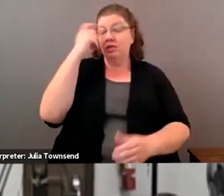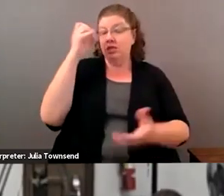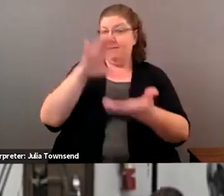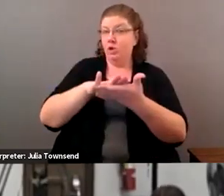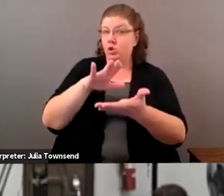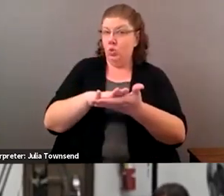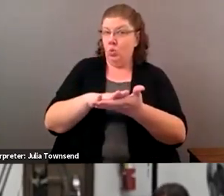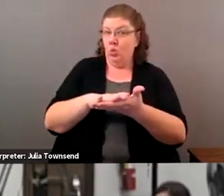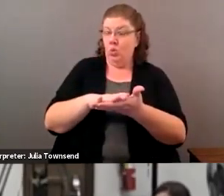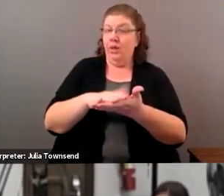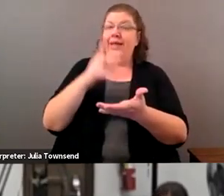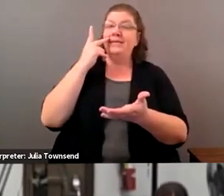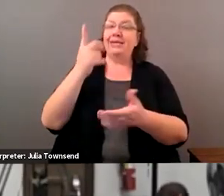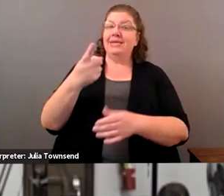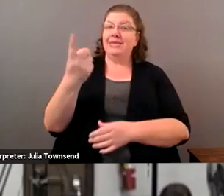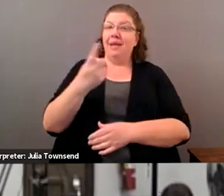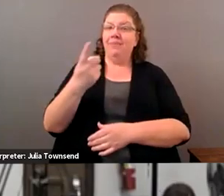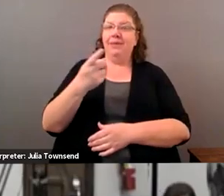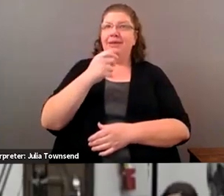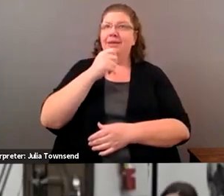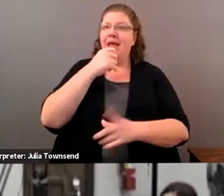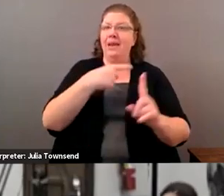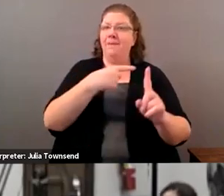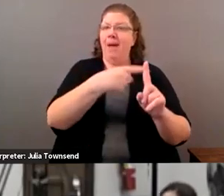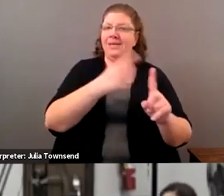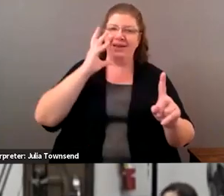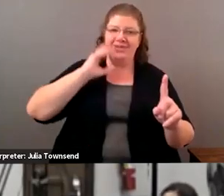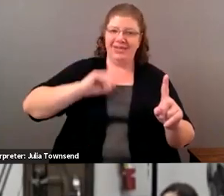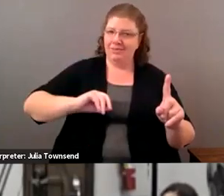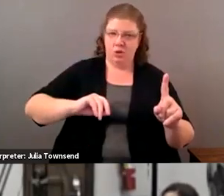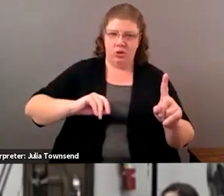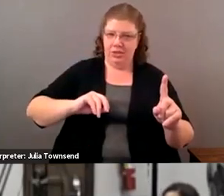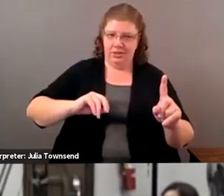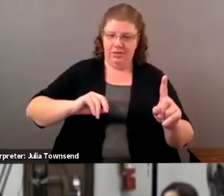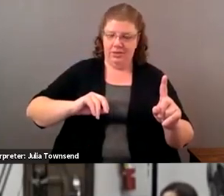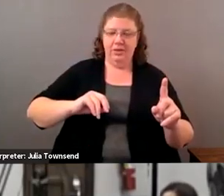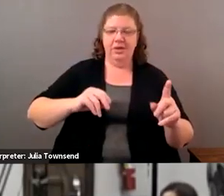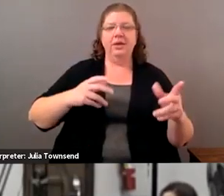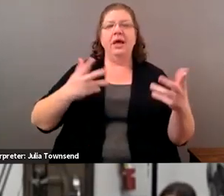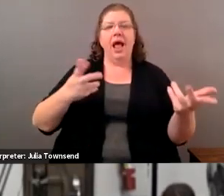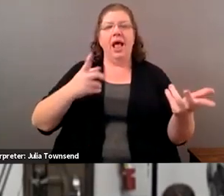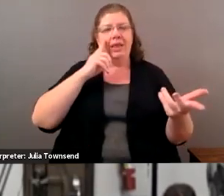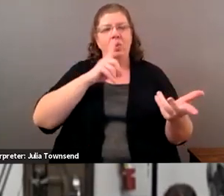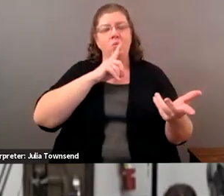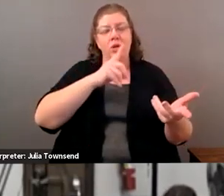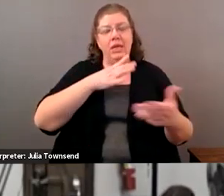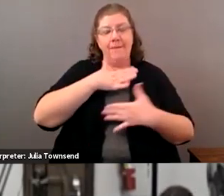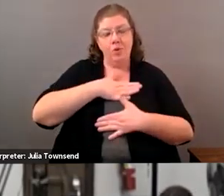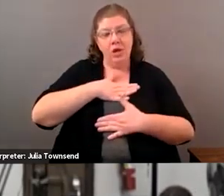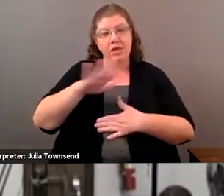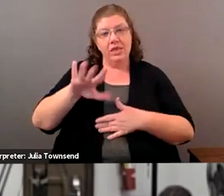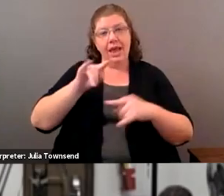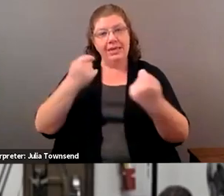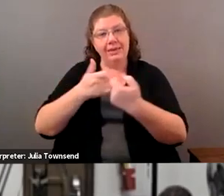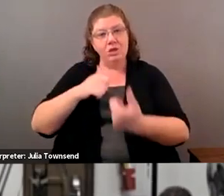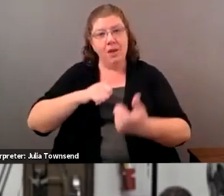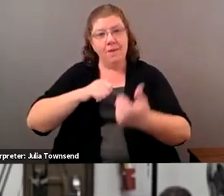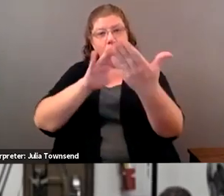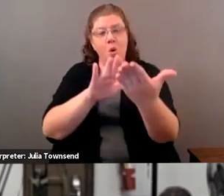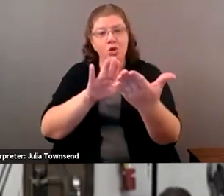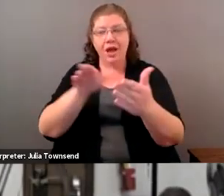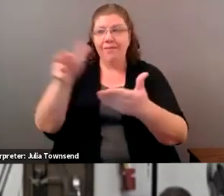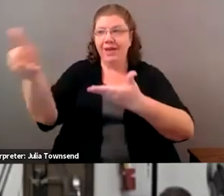verano se ve como algo negativo como una experiencia que no es positiva y yo aprecio el enfoque del equipo